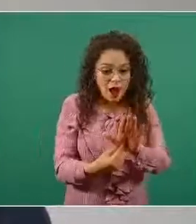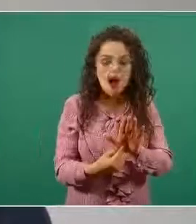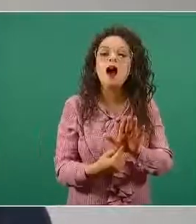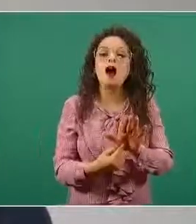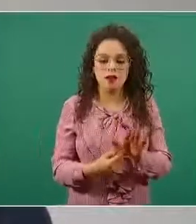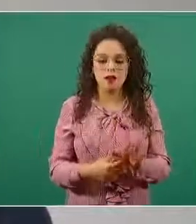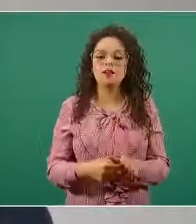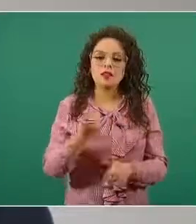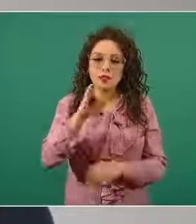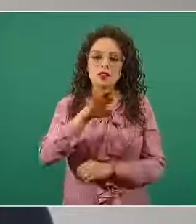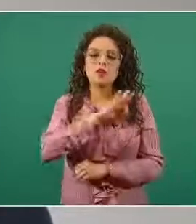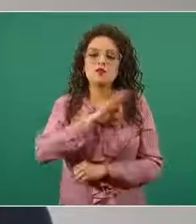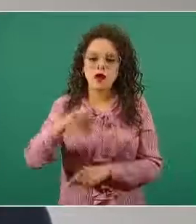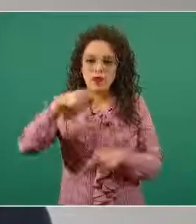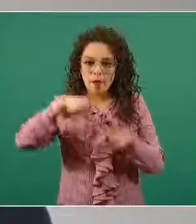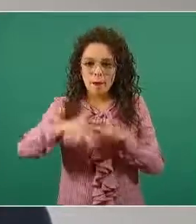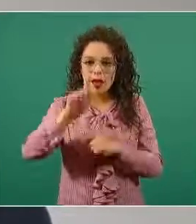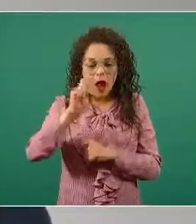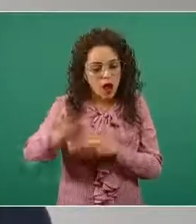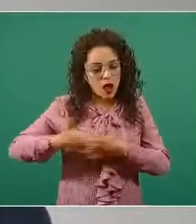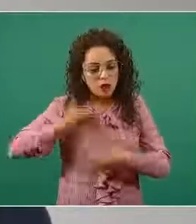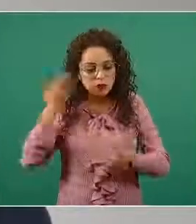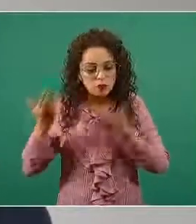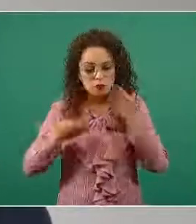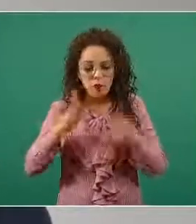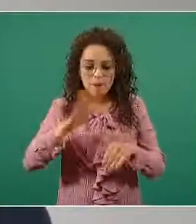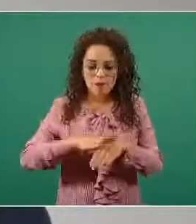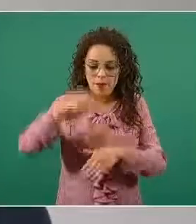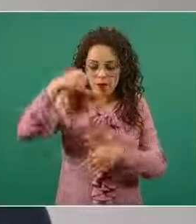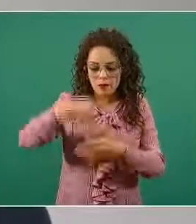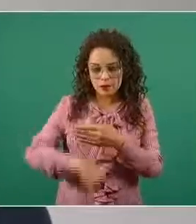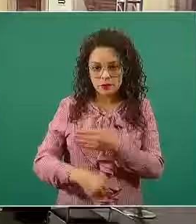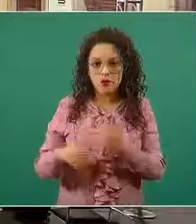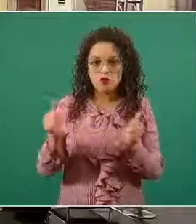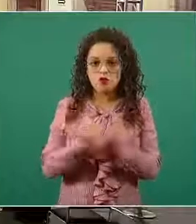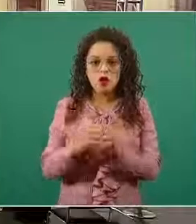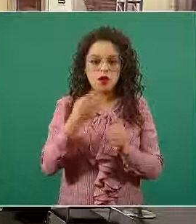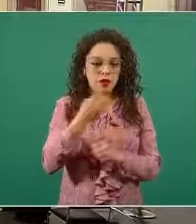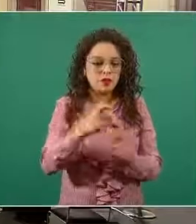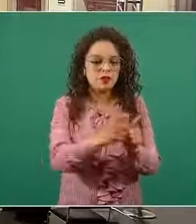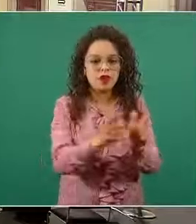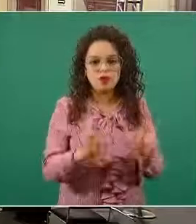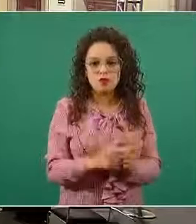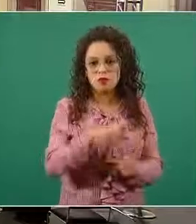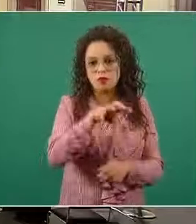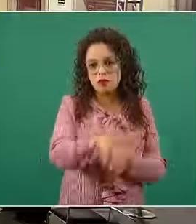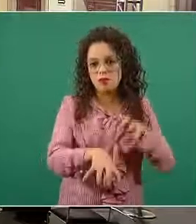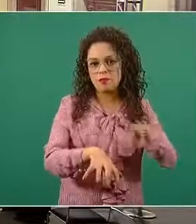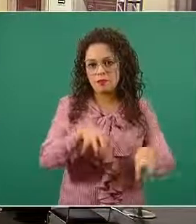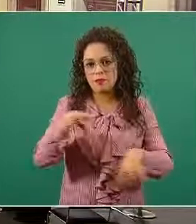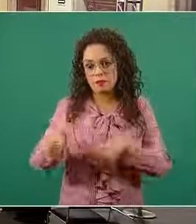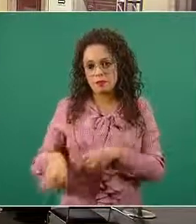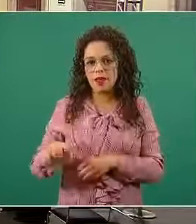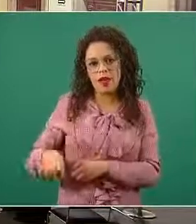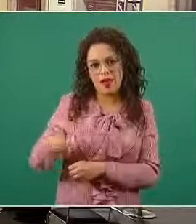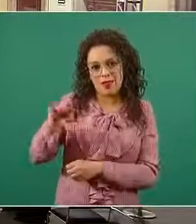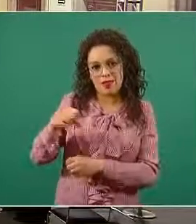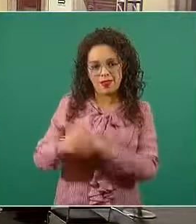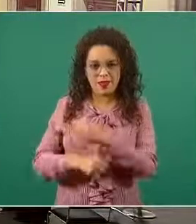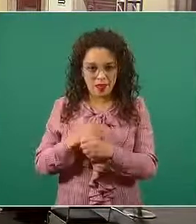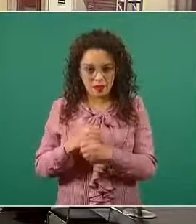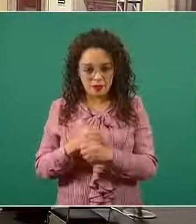realizarse estudios en otros grupos. Se pudiera esperar que la